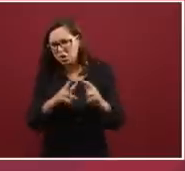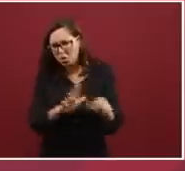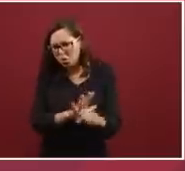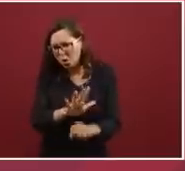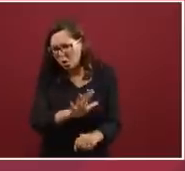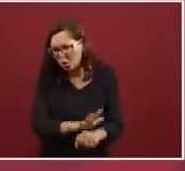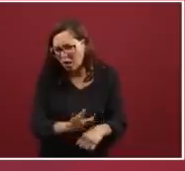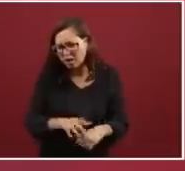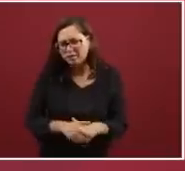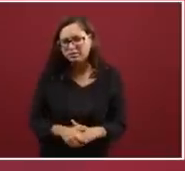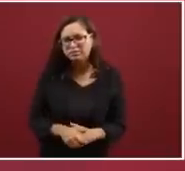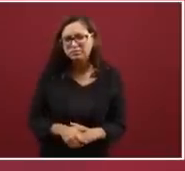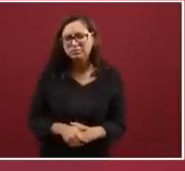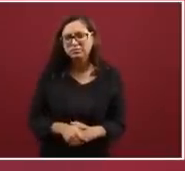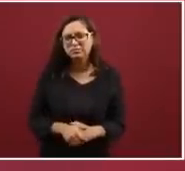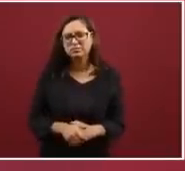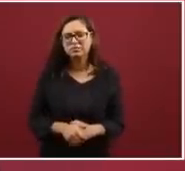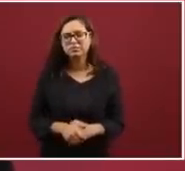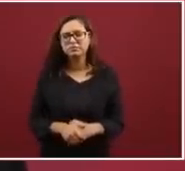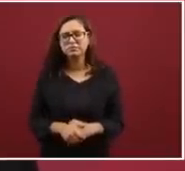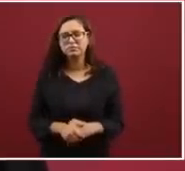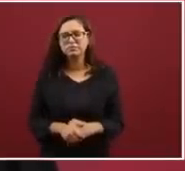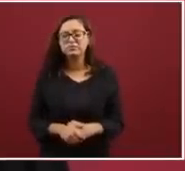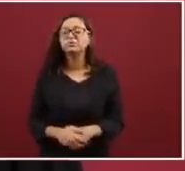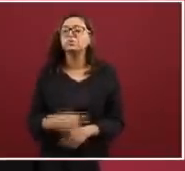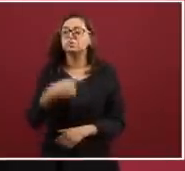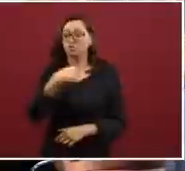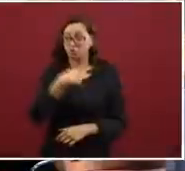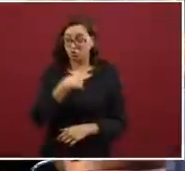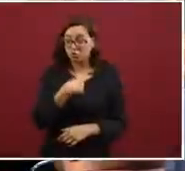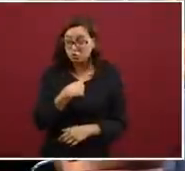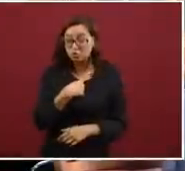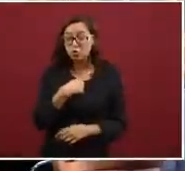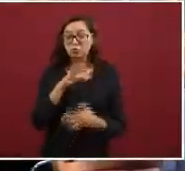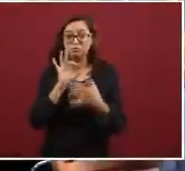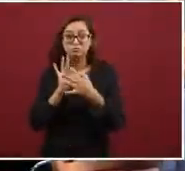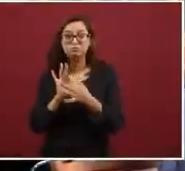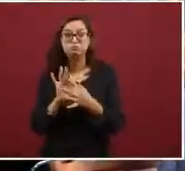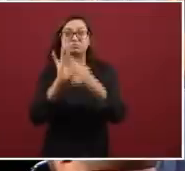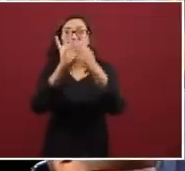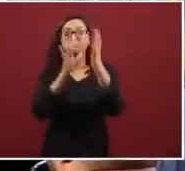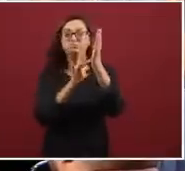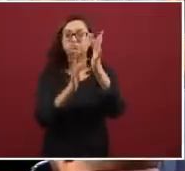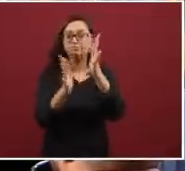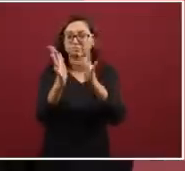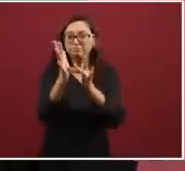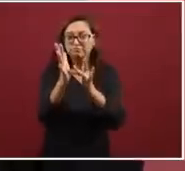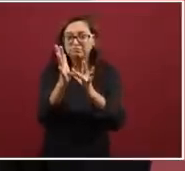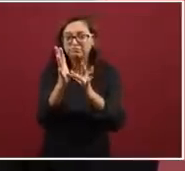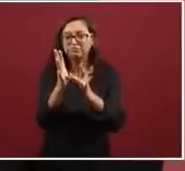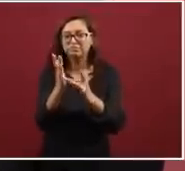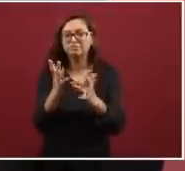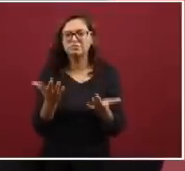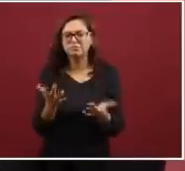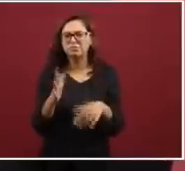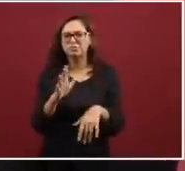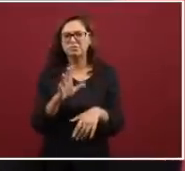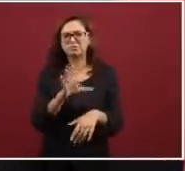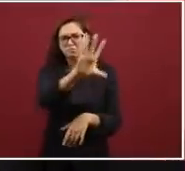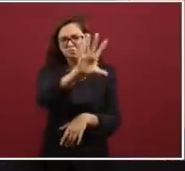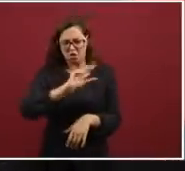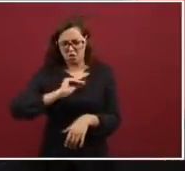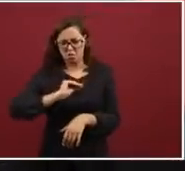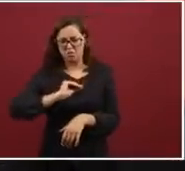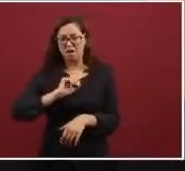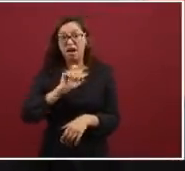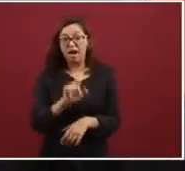soy seguidor de Jesús Cristo, porque defendía a los pobres